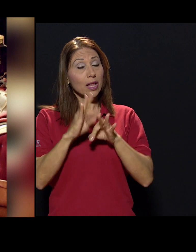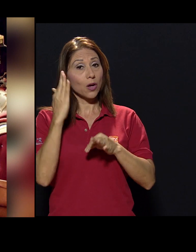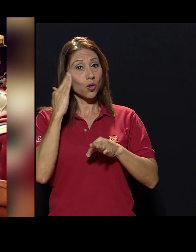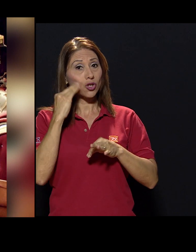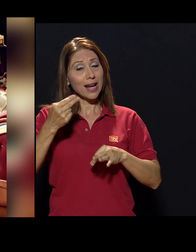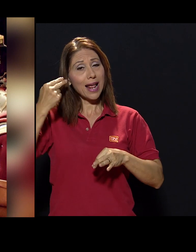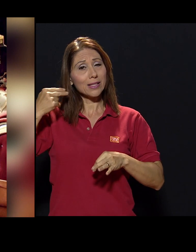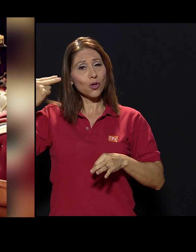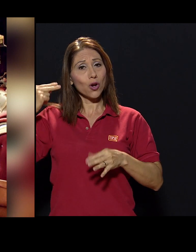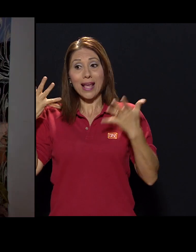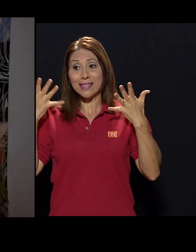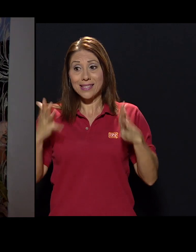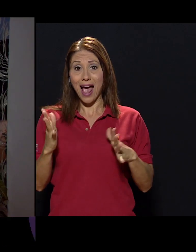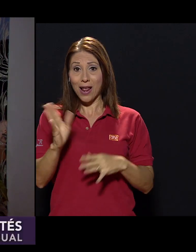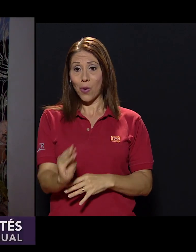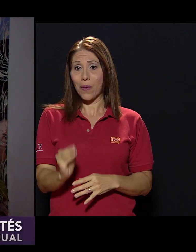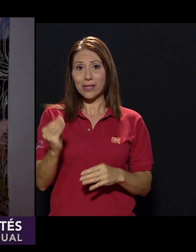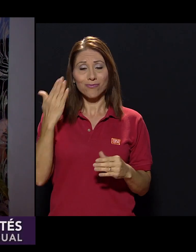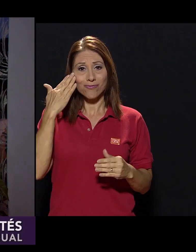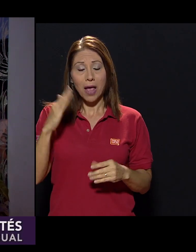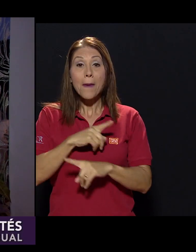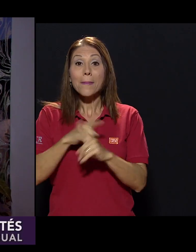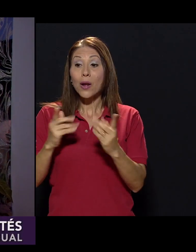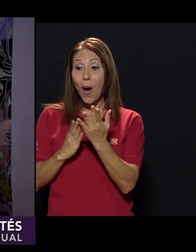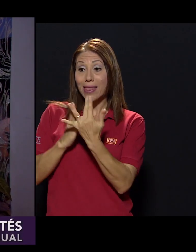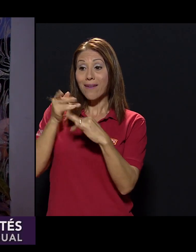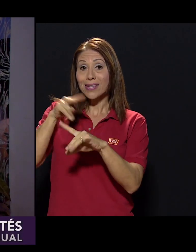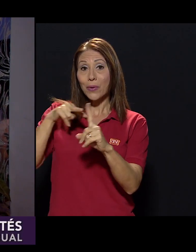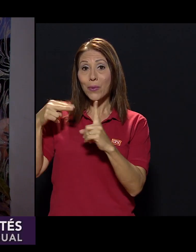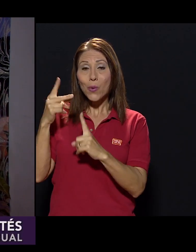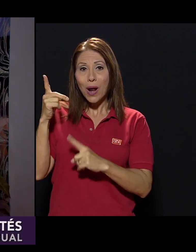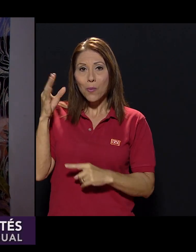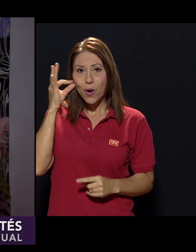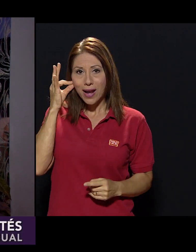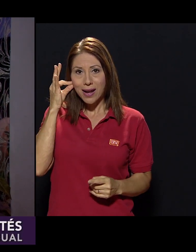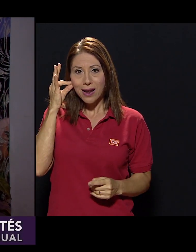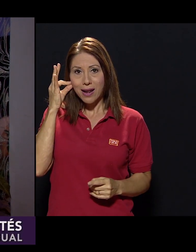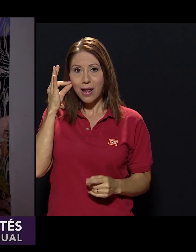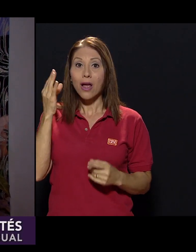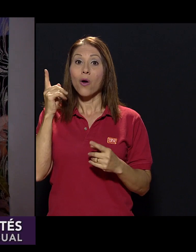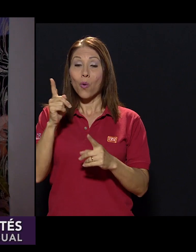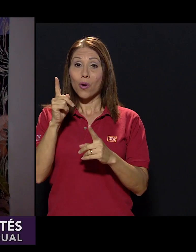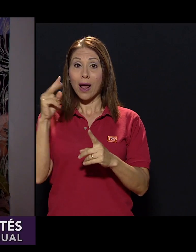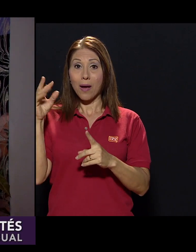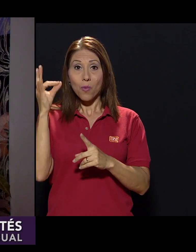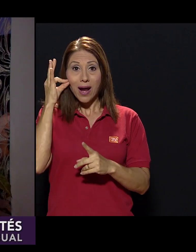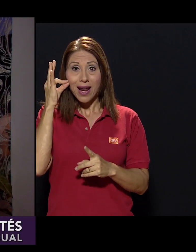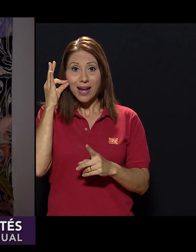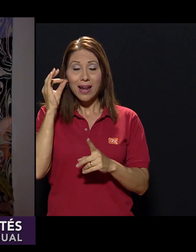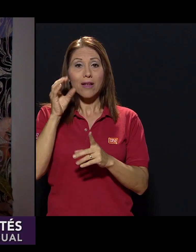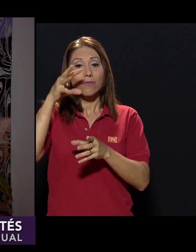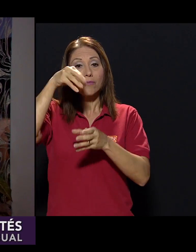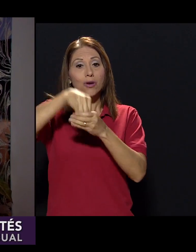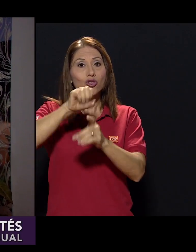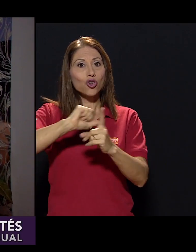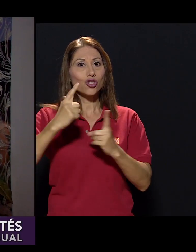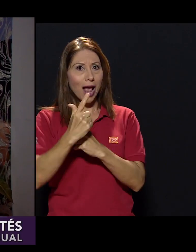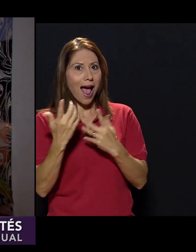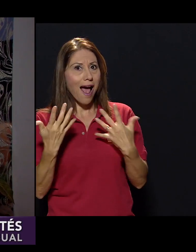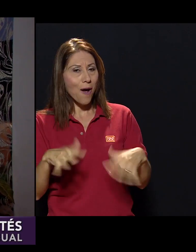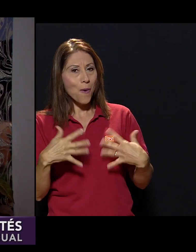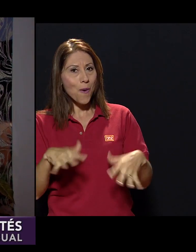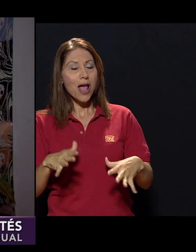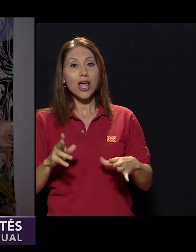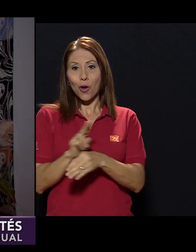Es fundamental conocer La historia Que ya los chicos jóvenes No la conocen Pero además A través de la mirada De una mujer Además de una